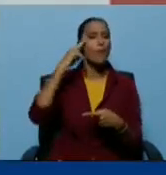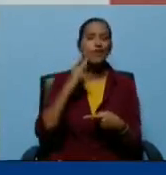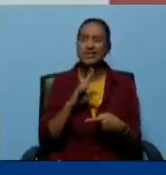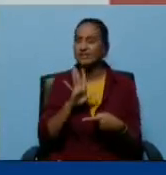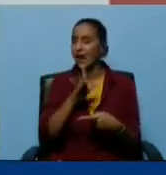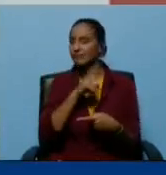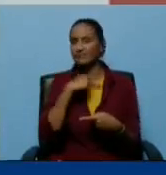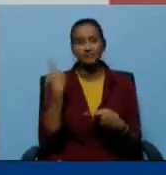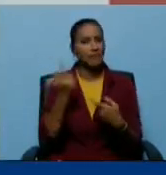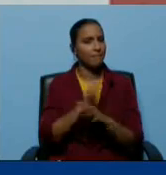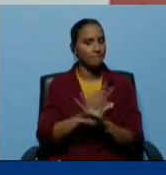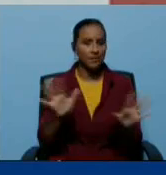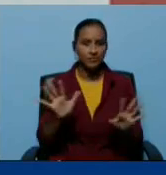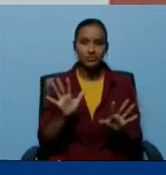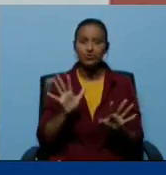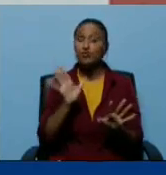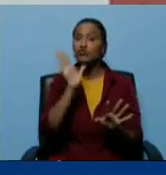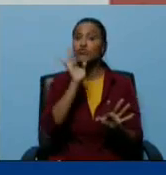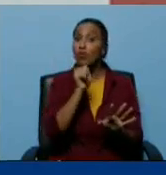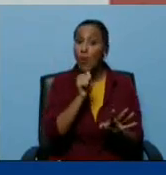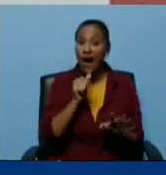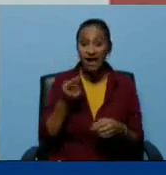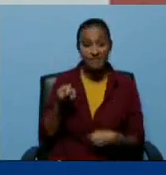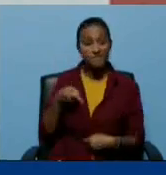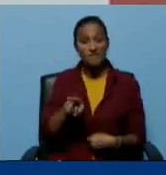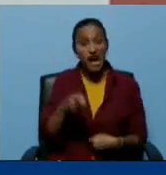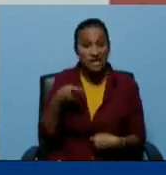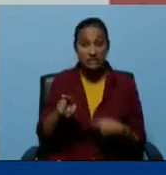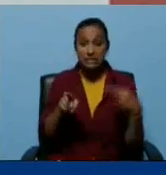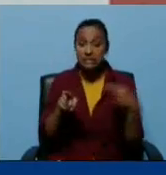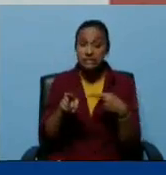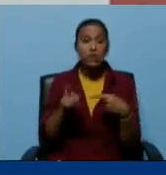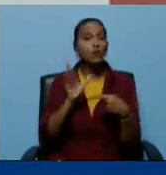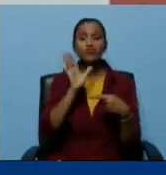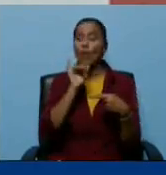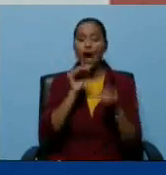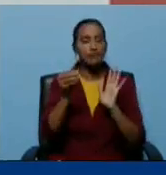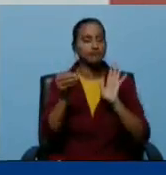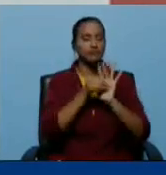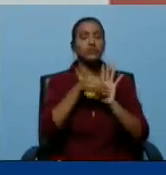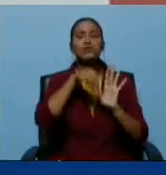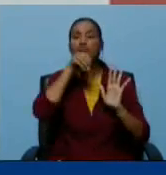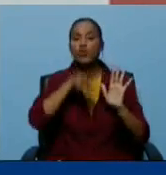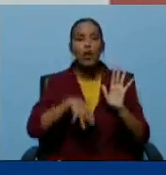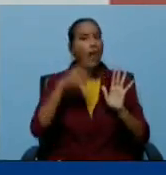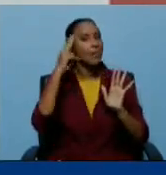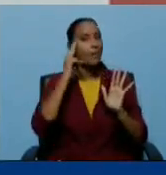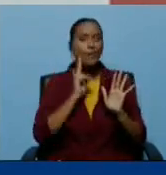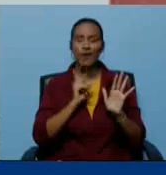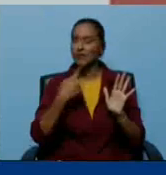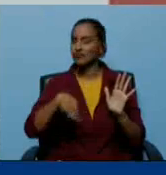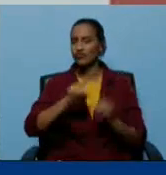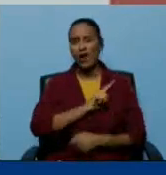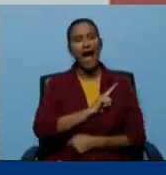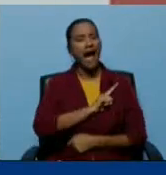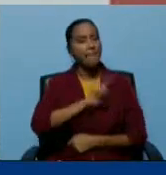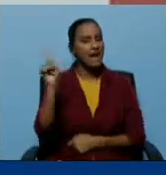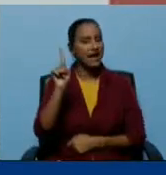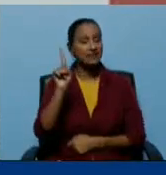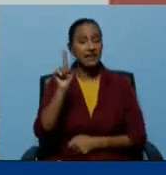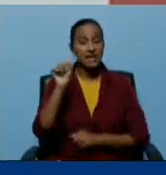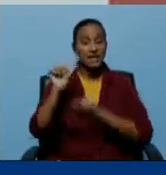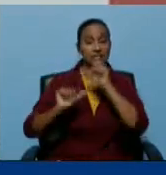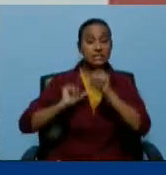tiene cabida en la patria de Bolívar. Por eso es que jamás de los jamases en la historia del siglo